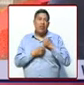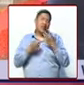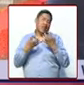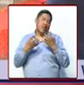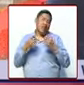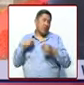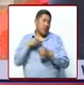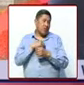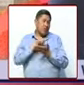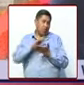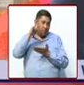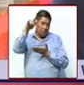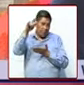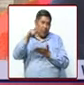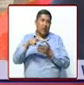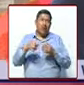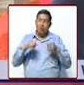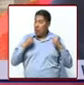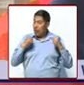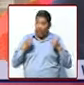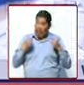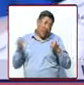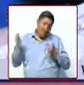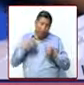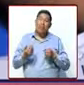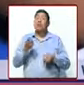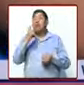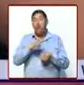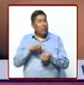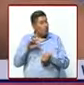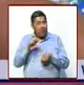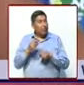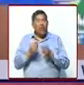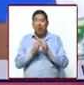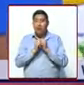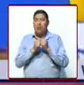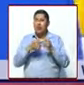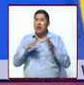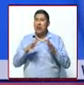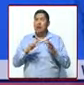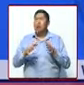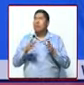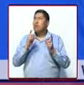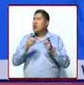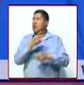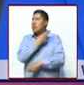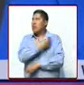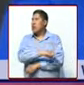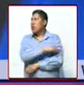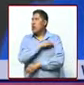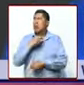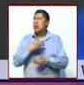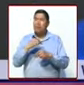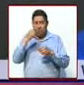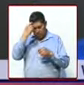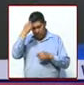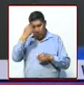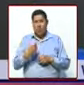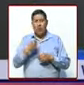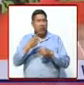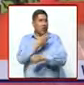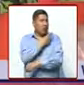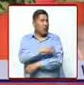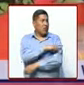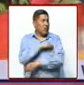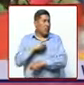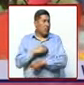apuntamos. La Fuerza Aérea de inmediato se puso pilas. No es la primera vez que nos acompañan, ya hemos hecho pilotos en el mismo hospital, hemos graduado pilotos en el